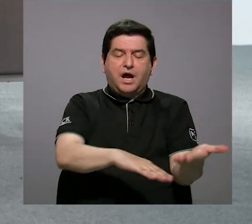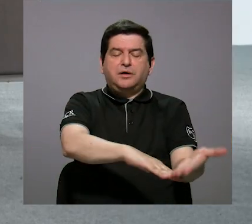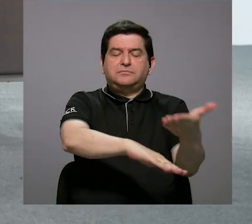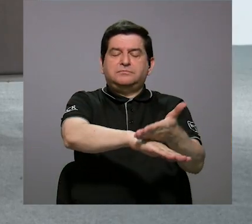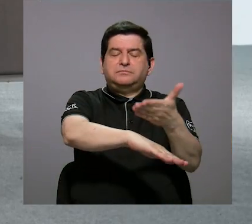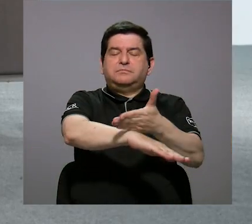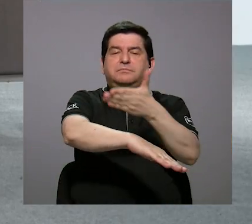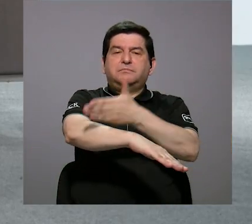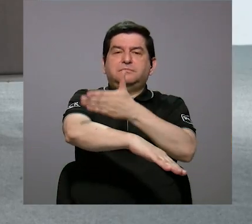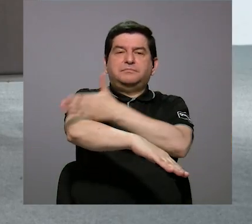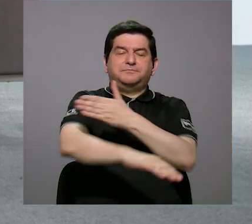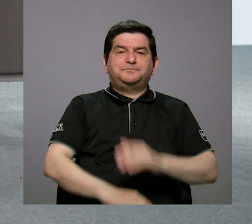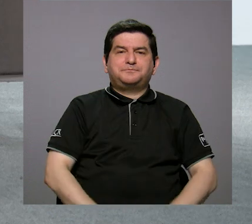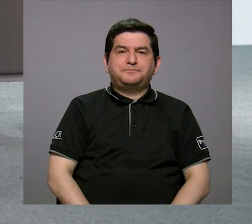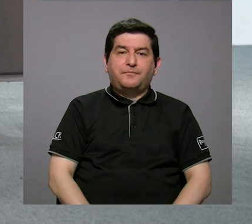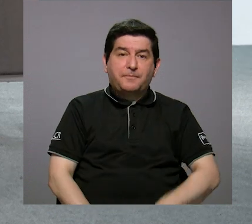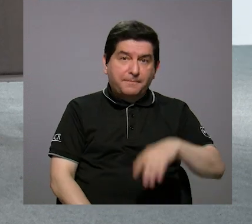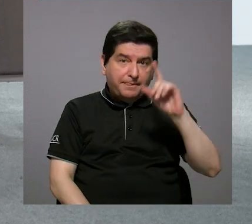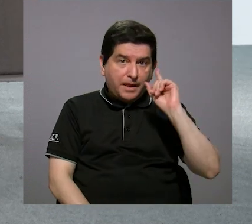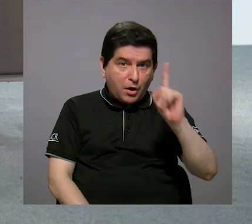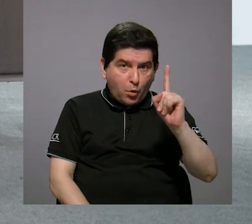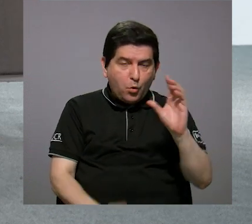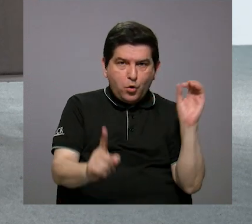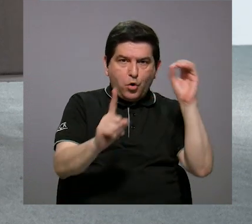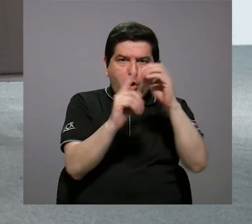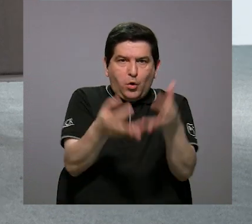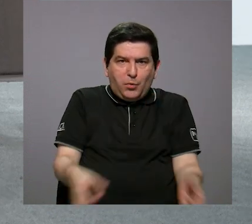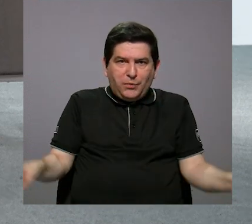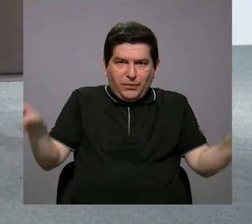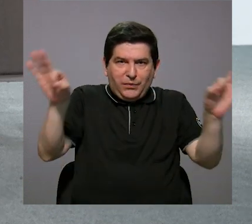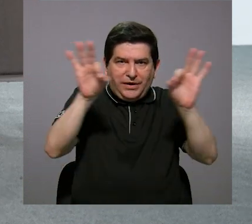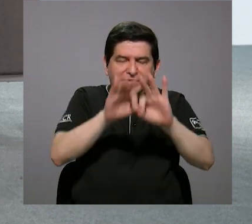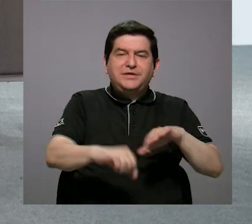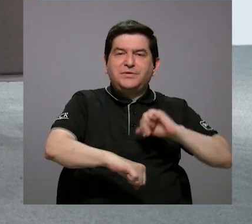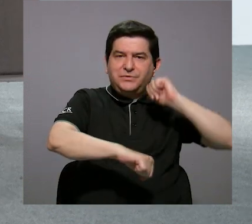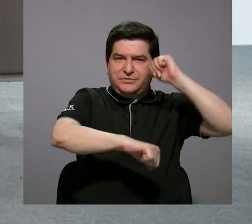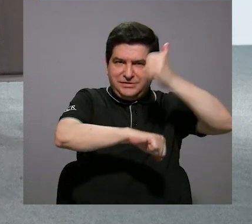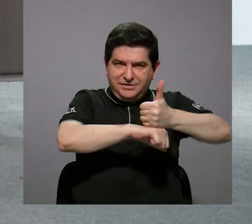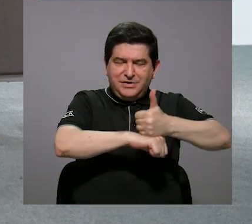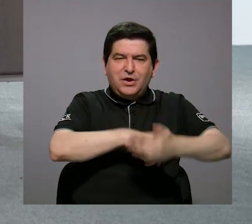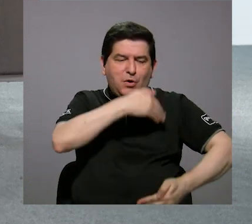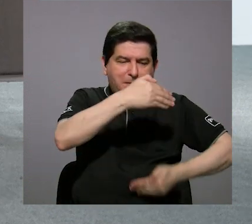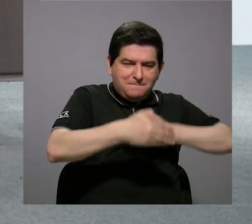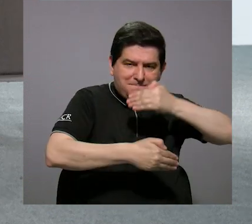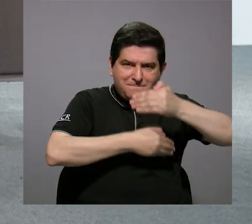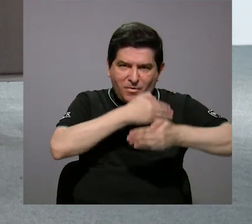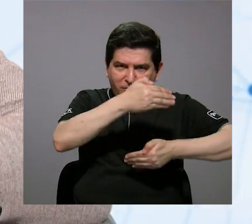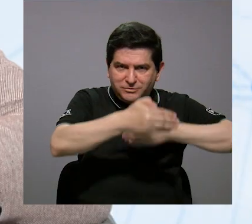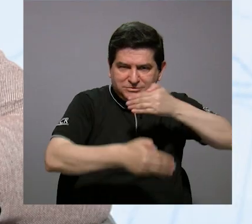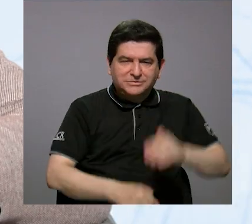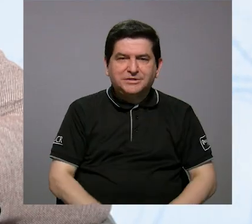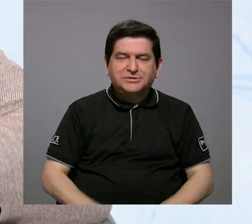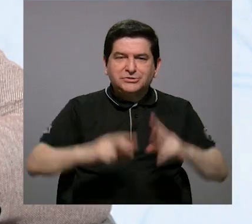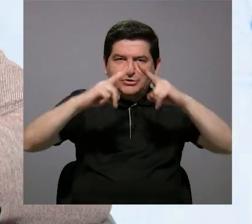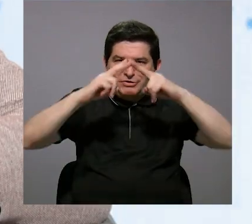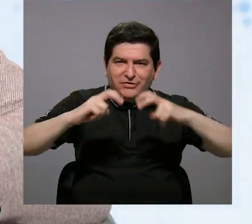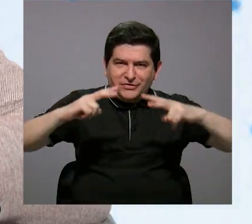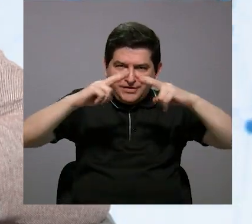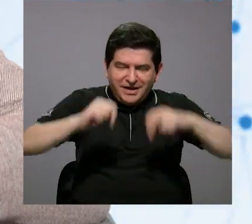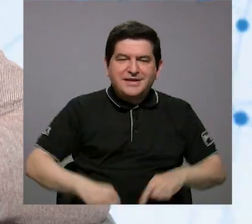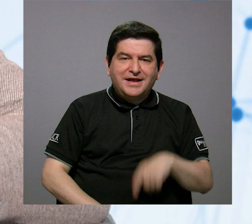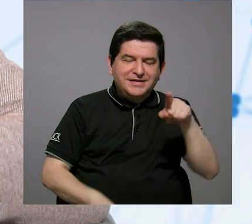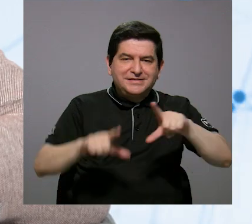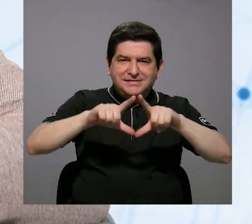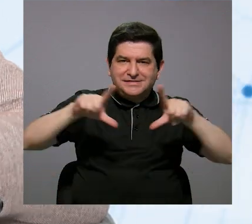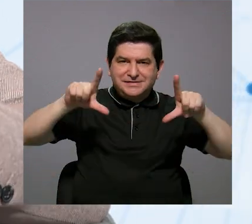hemos avanzado bastante. Uno de los objetivos más importantes es establecer protocolos para los análisis de